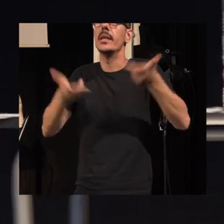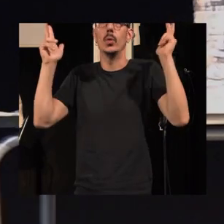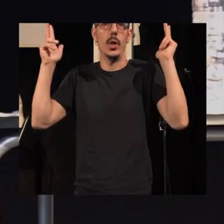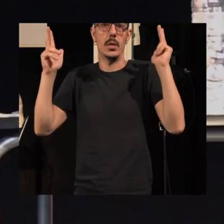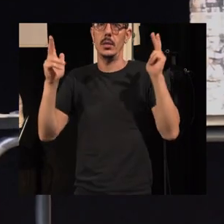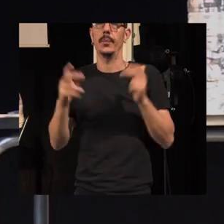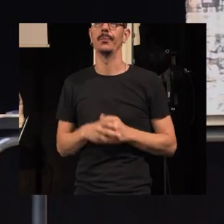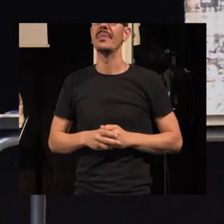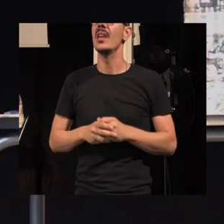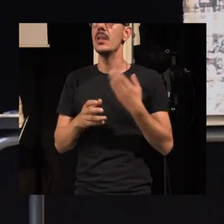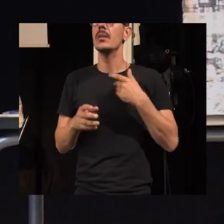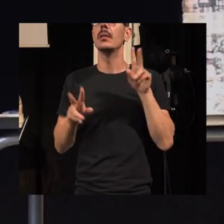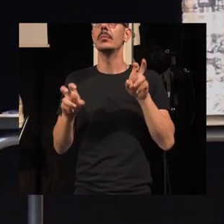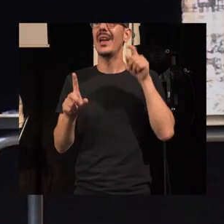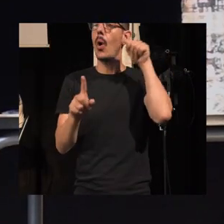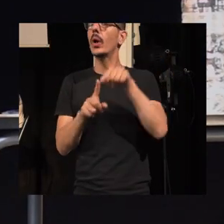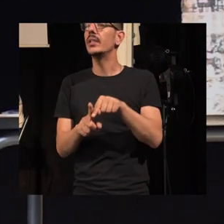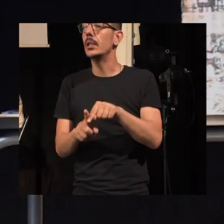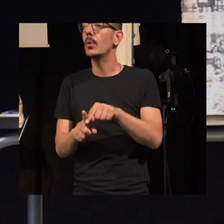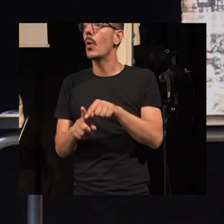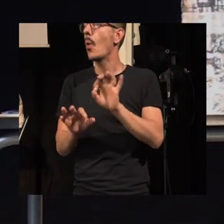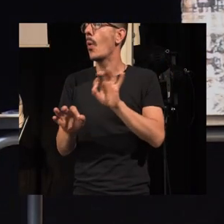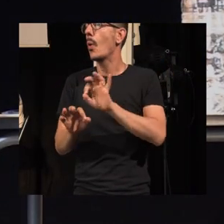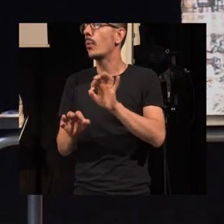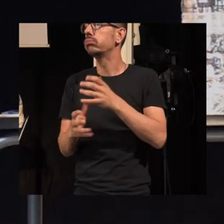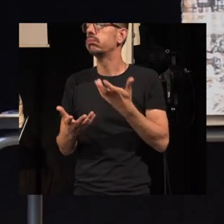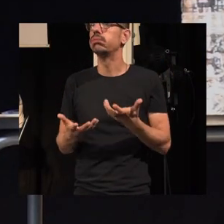era el objetivo de, o el fin